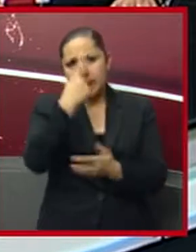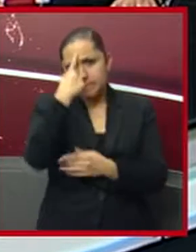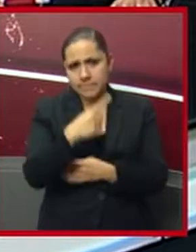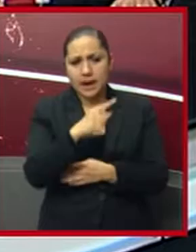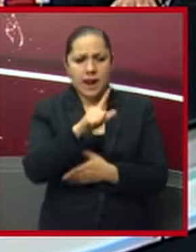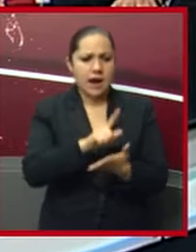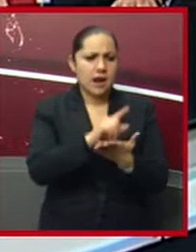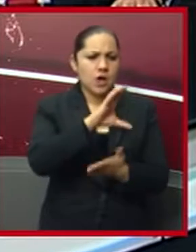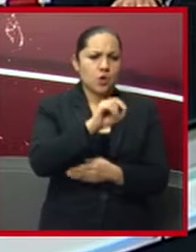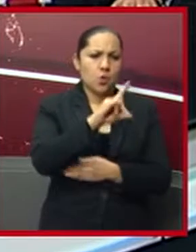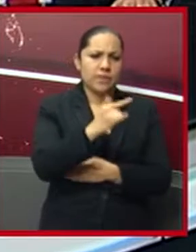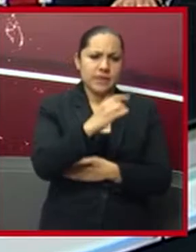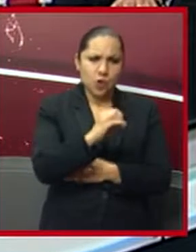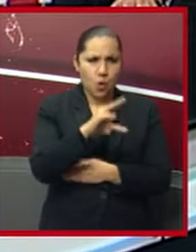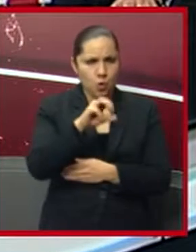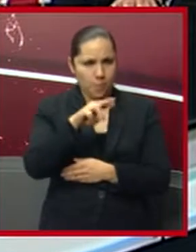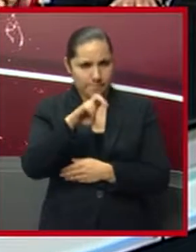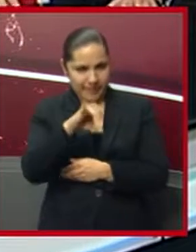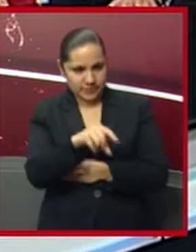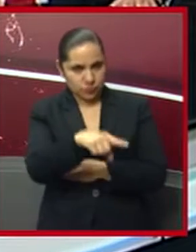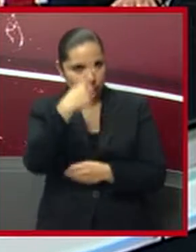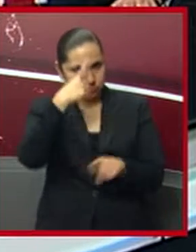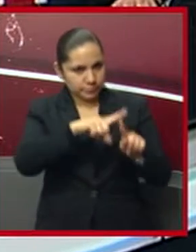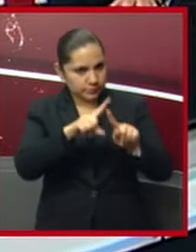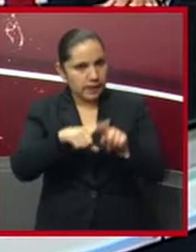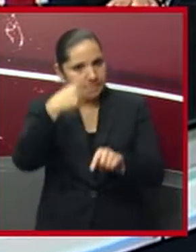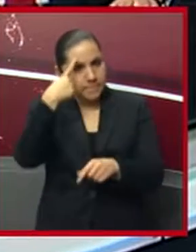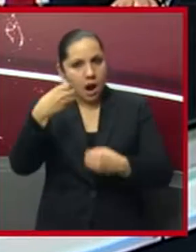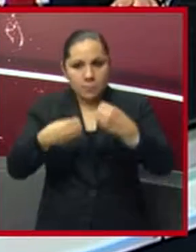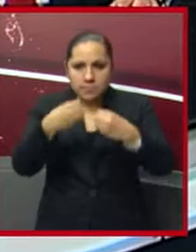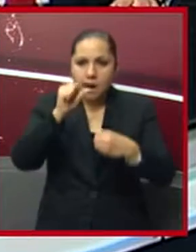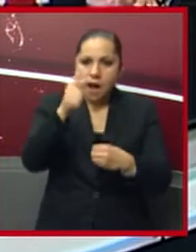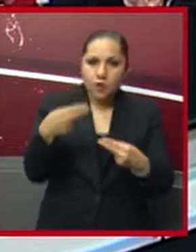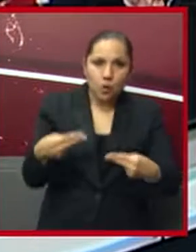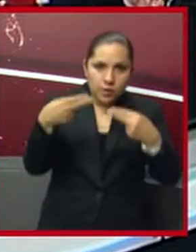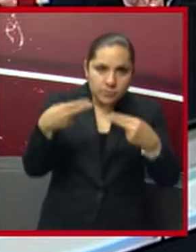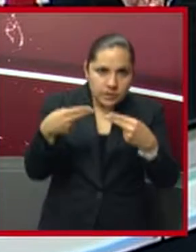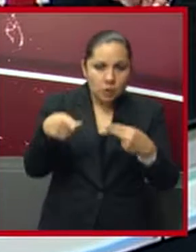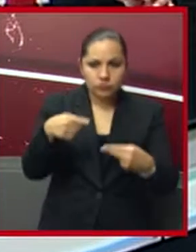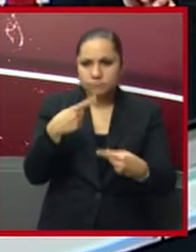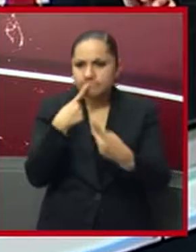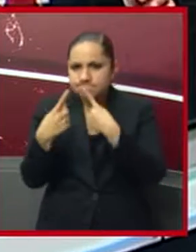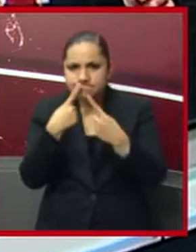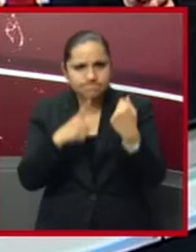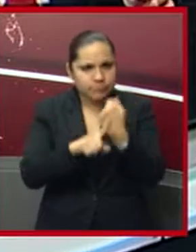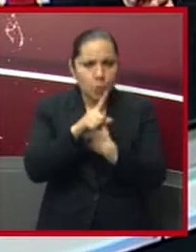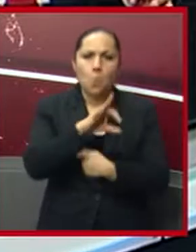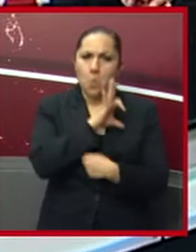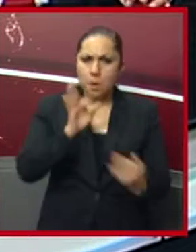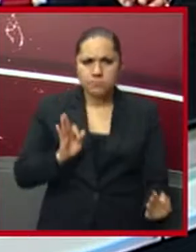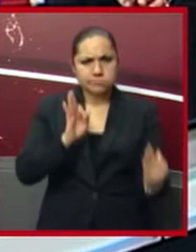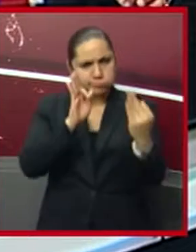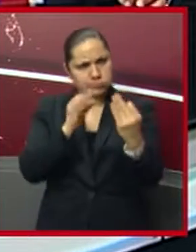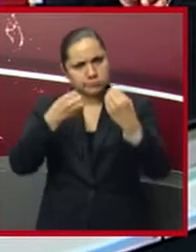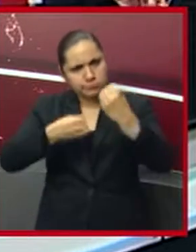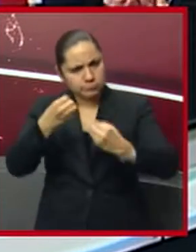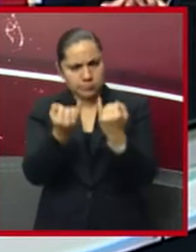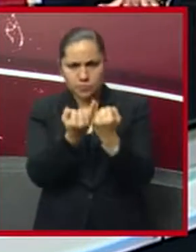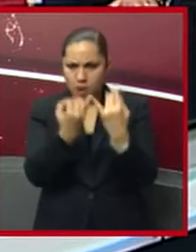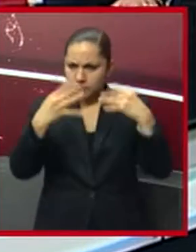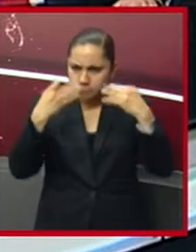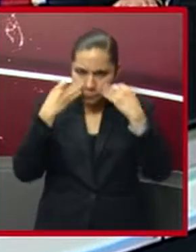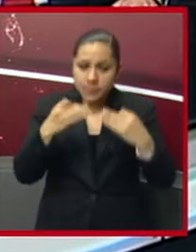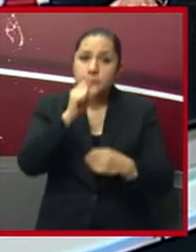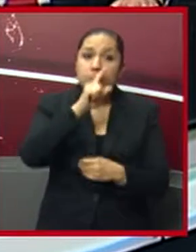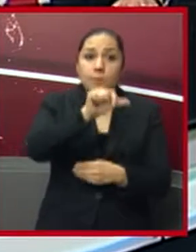los juicios mercantiles para que ingresen al sistema de la oralidad. Unas reformas al Código Penal Federal respecto a la fuga de reos. Esto es